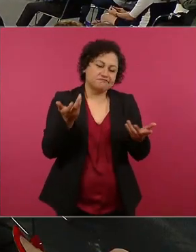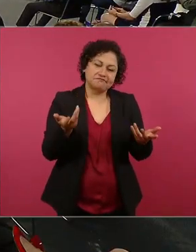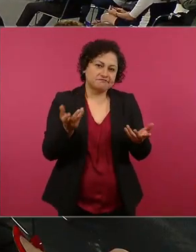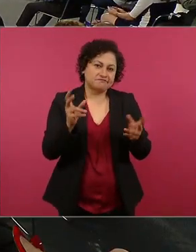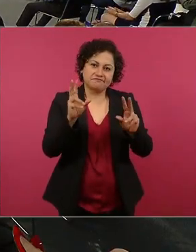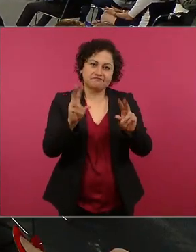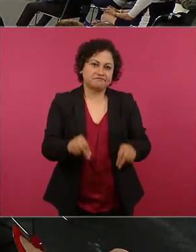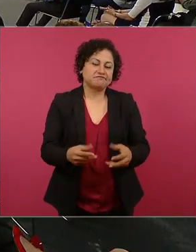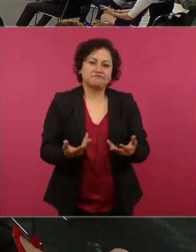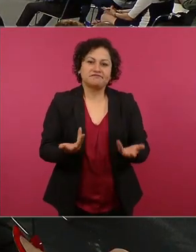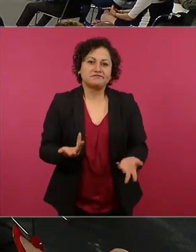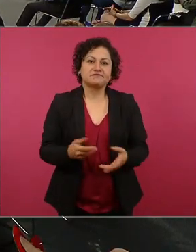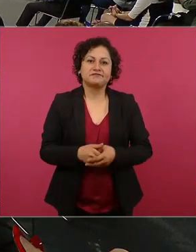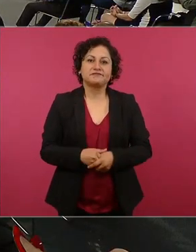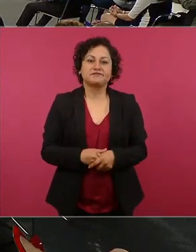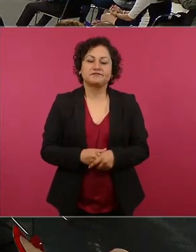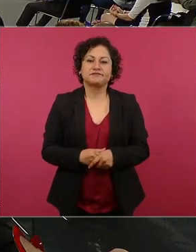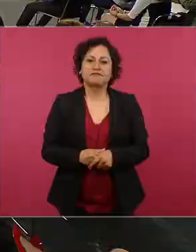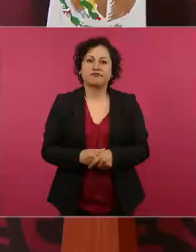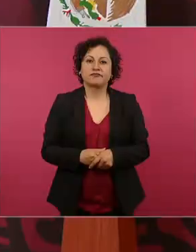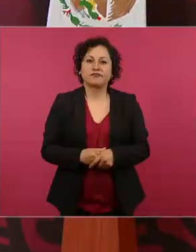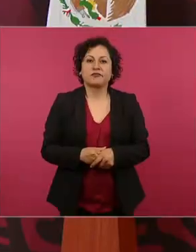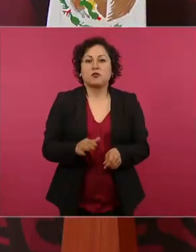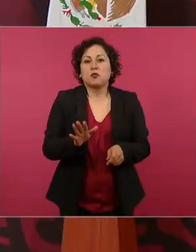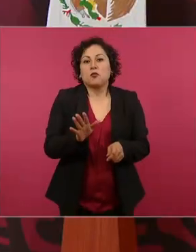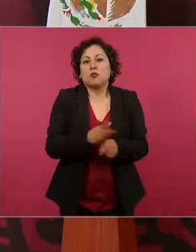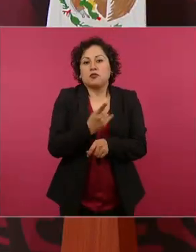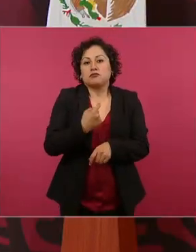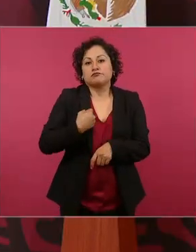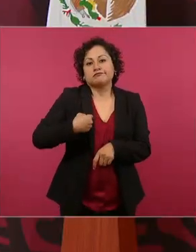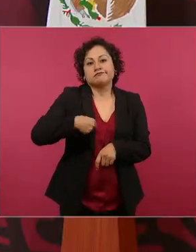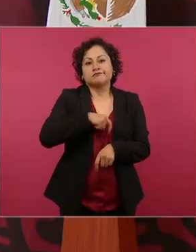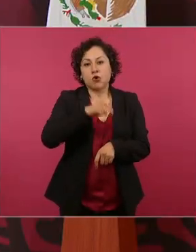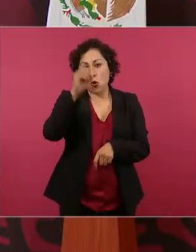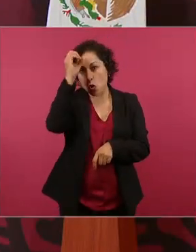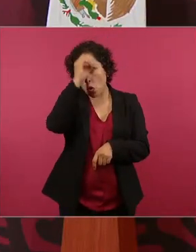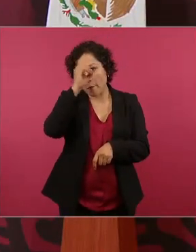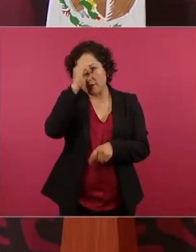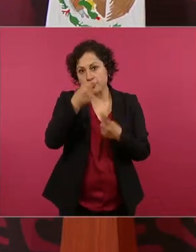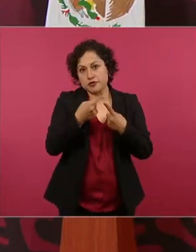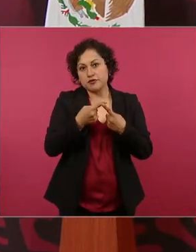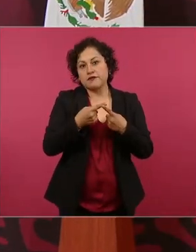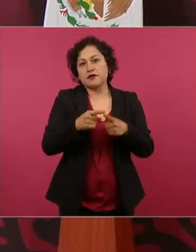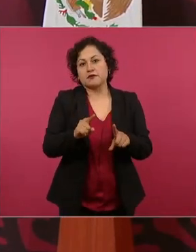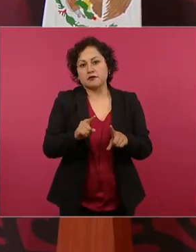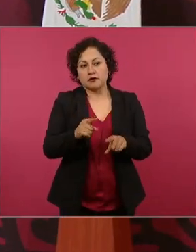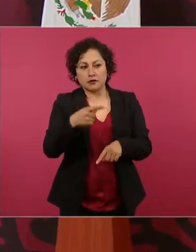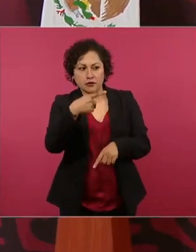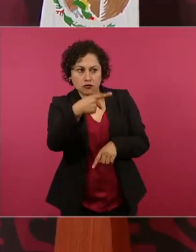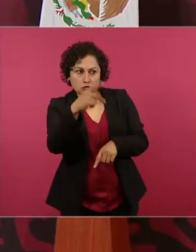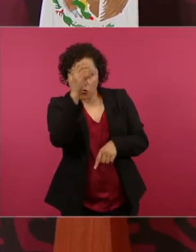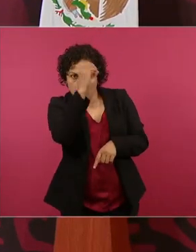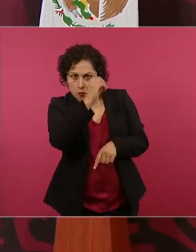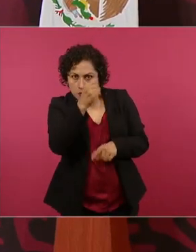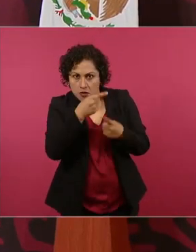nuestra manera de pensar y de ser, y están en todo su derecho, porque son